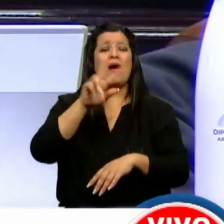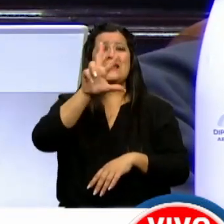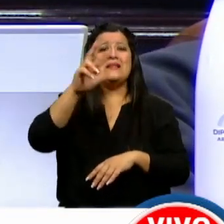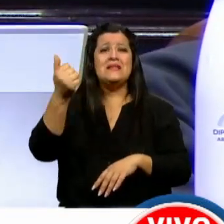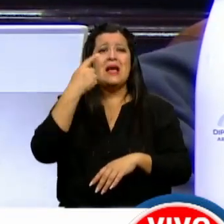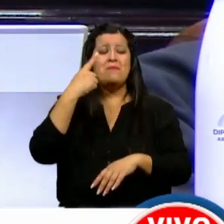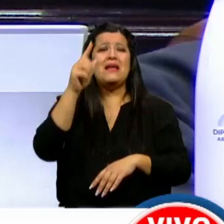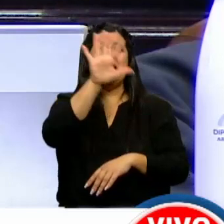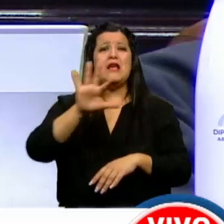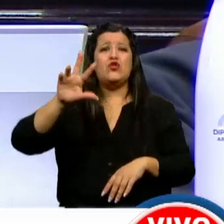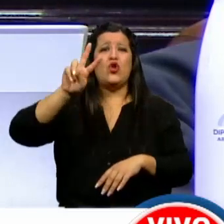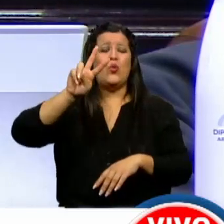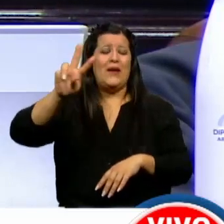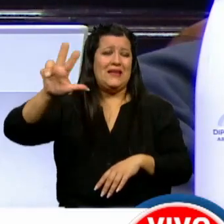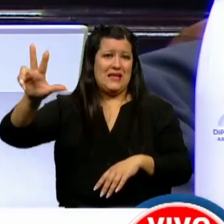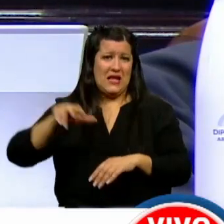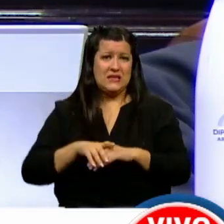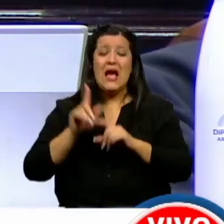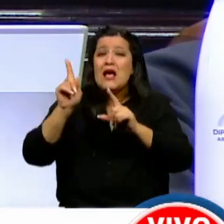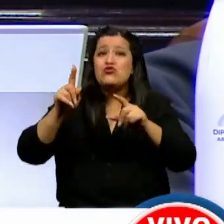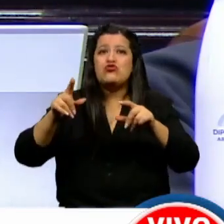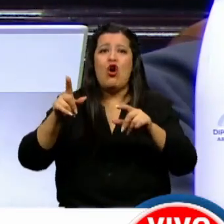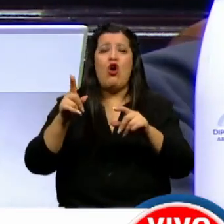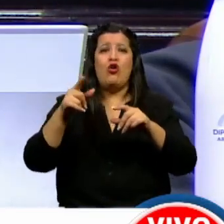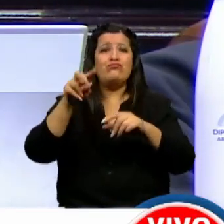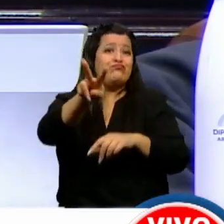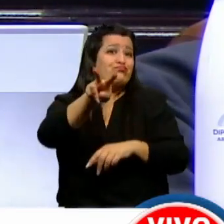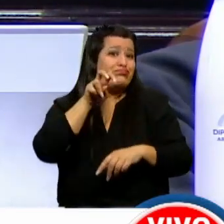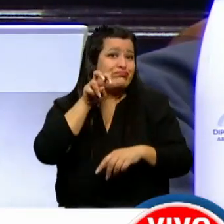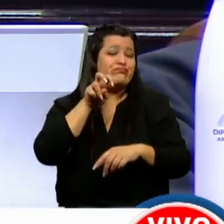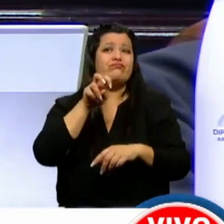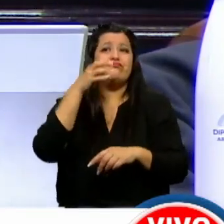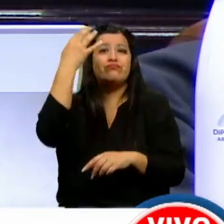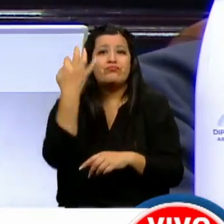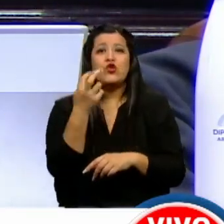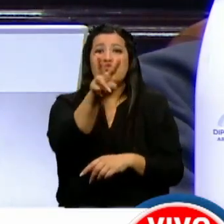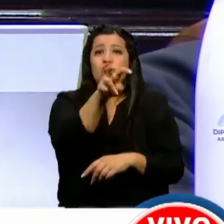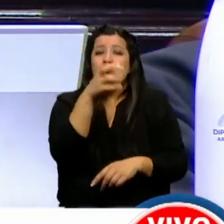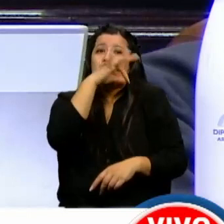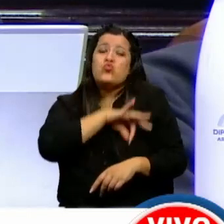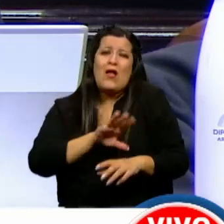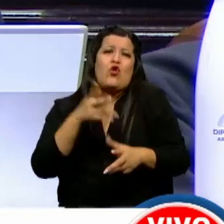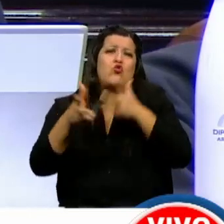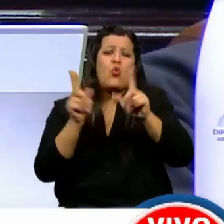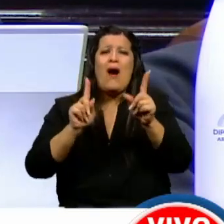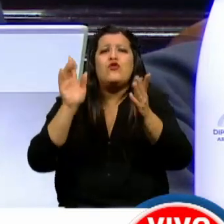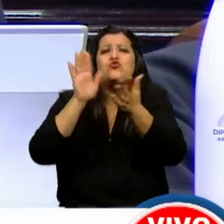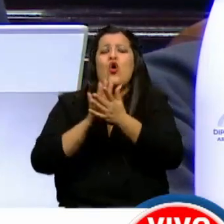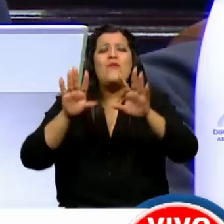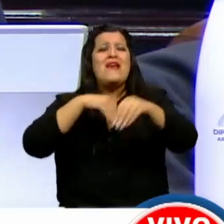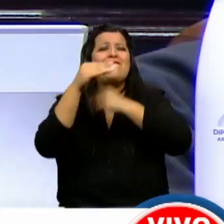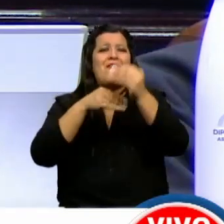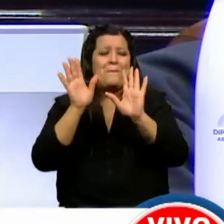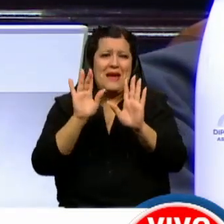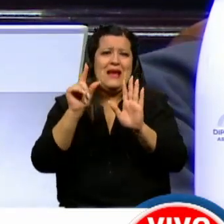36.123. Estos son la población con ingresos, no estoy hablando del ingreso medio familiar, que es